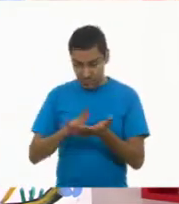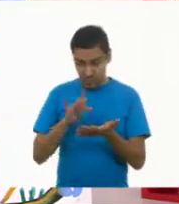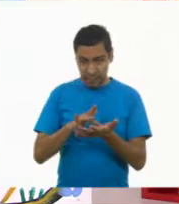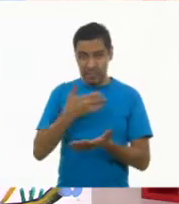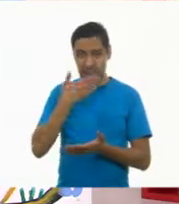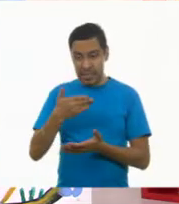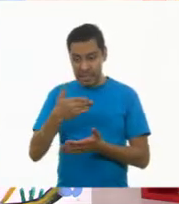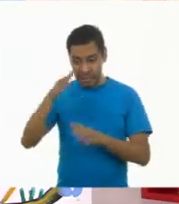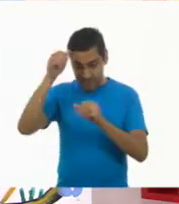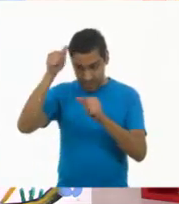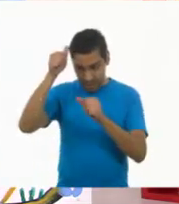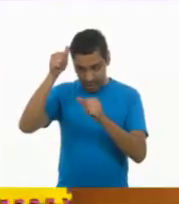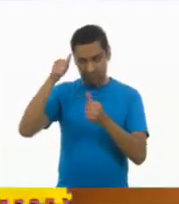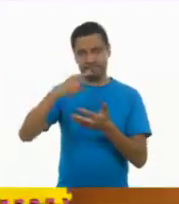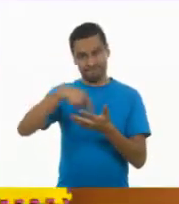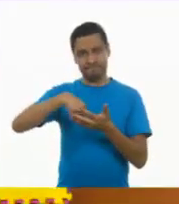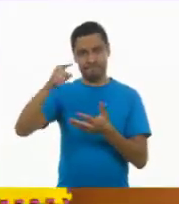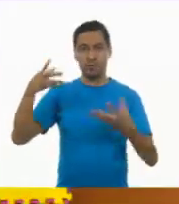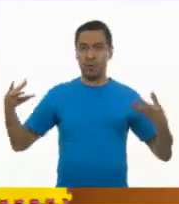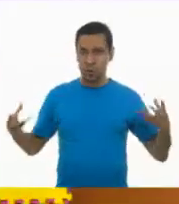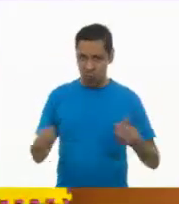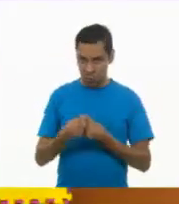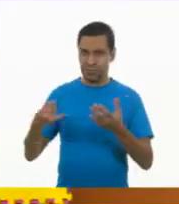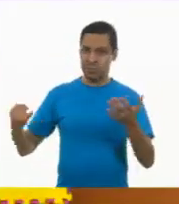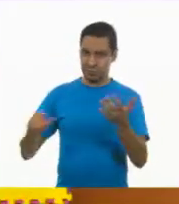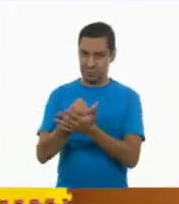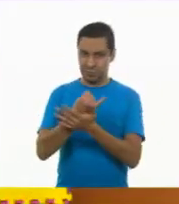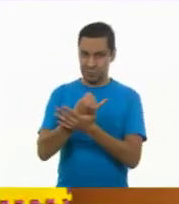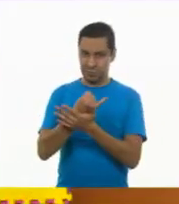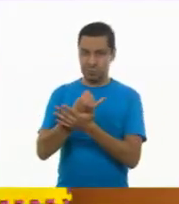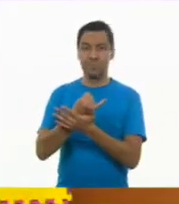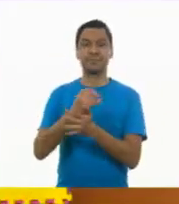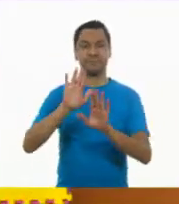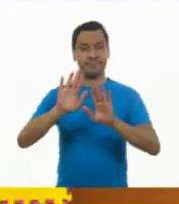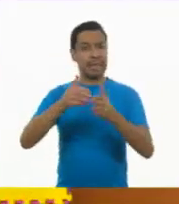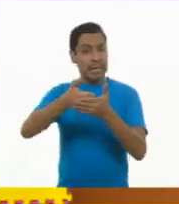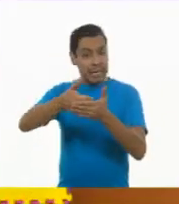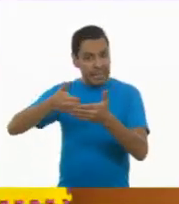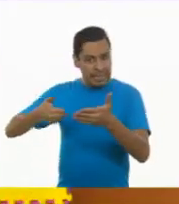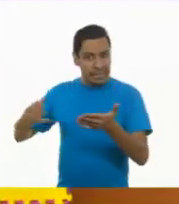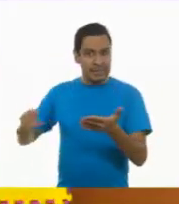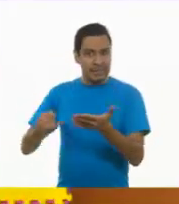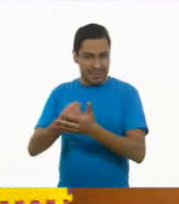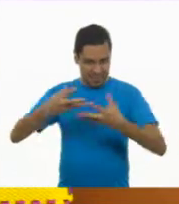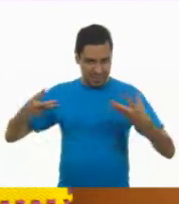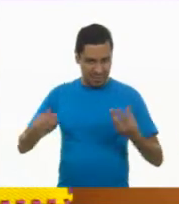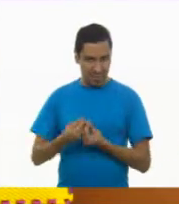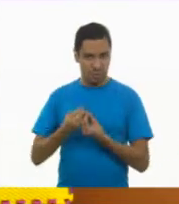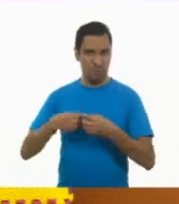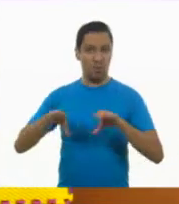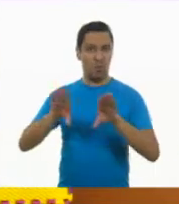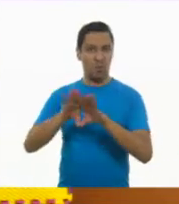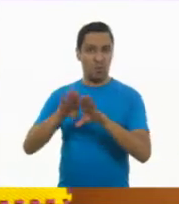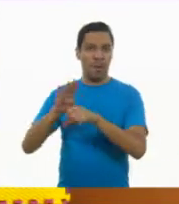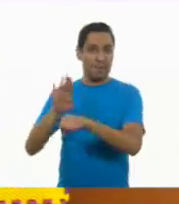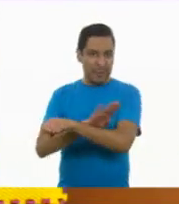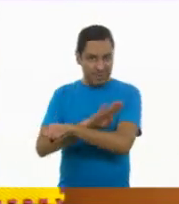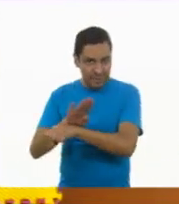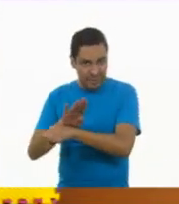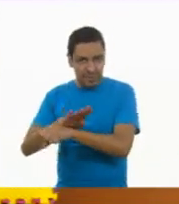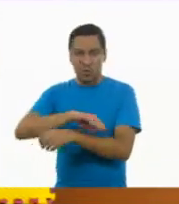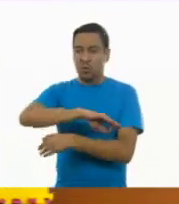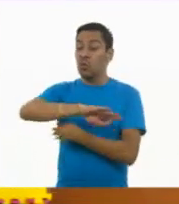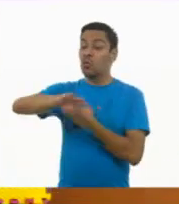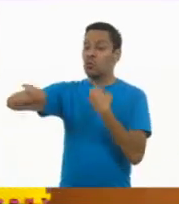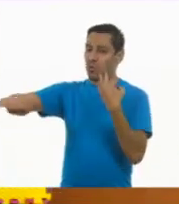que se van a tomar. También debemos recordar que el trabajo de toma de decisiones en conjunto es para beneficio de